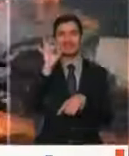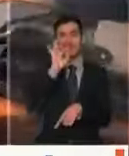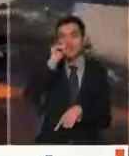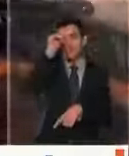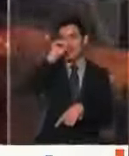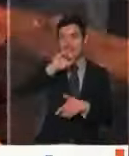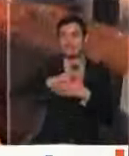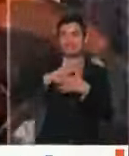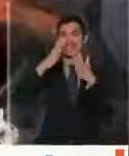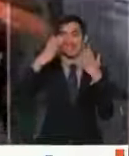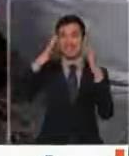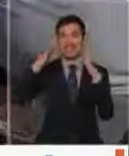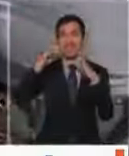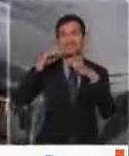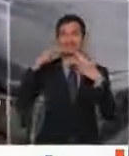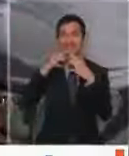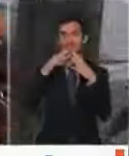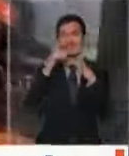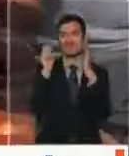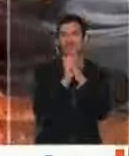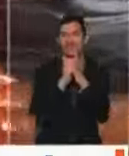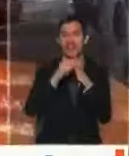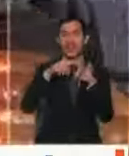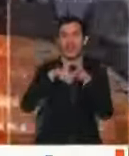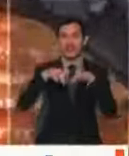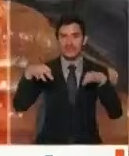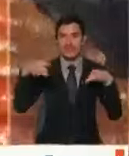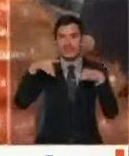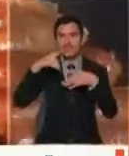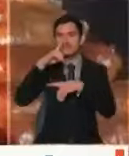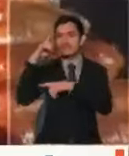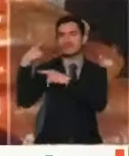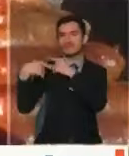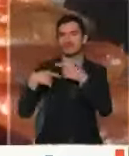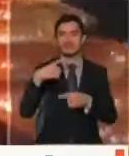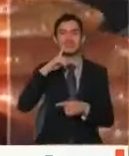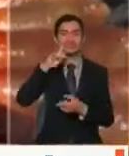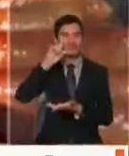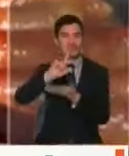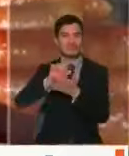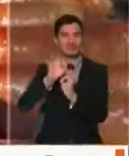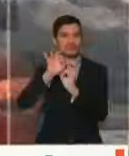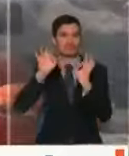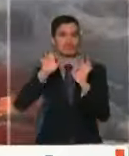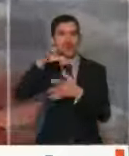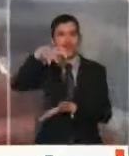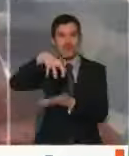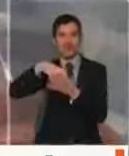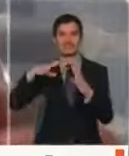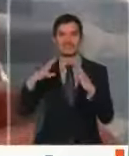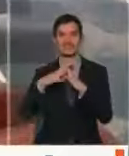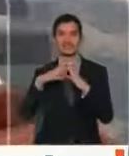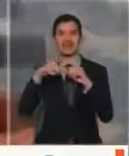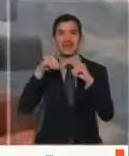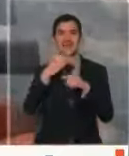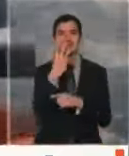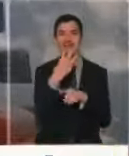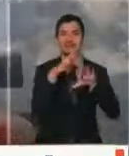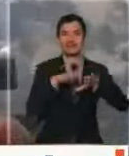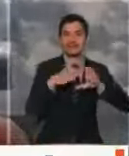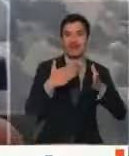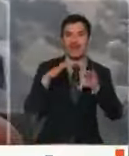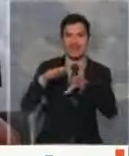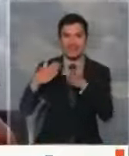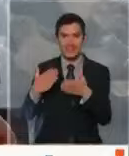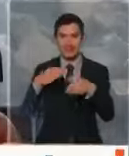Chillán el Día de la Longaniza, un alimento típico que tiene su sede principal en esta zona. Con tres parrillas llenas de longaniza